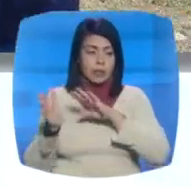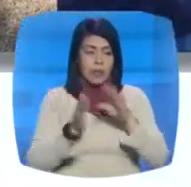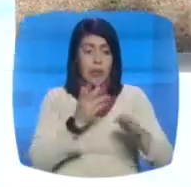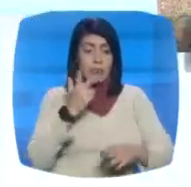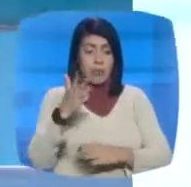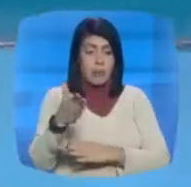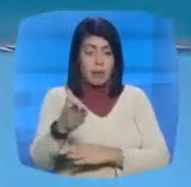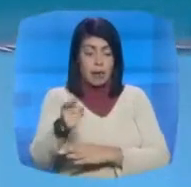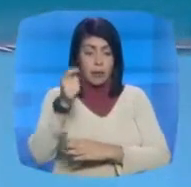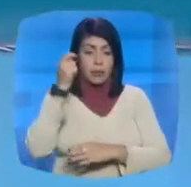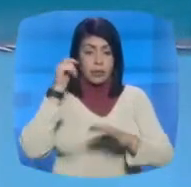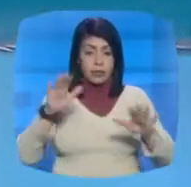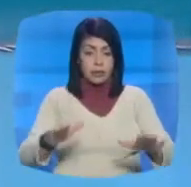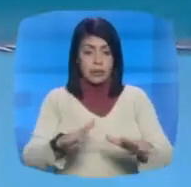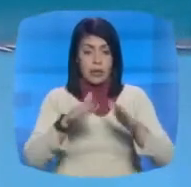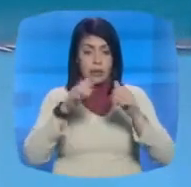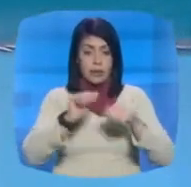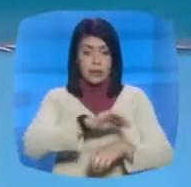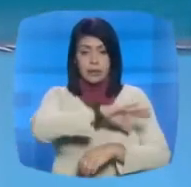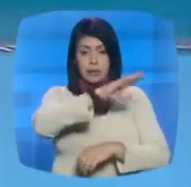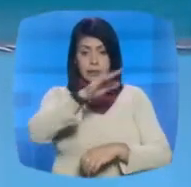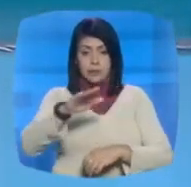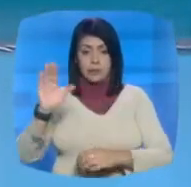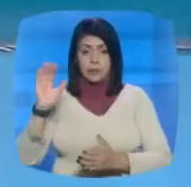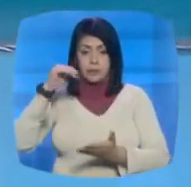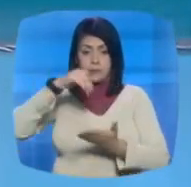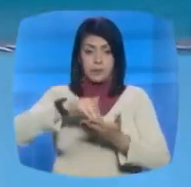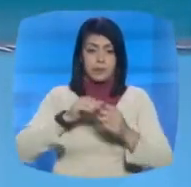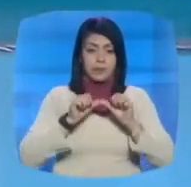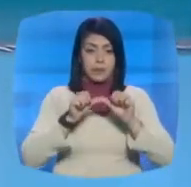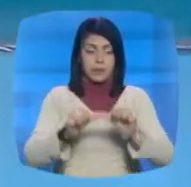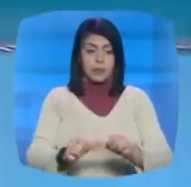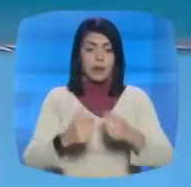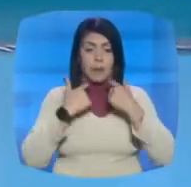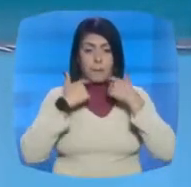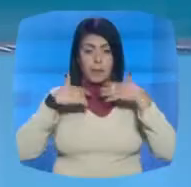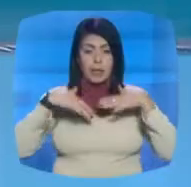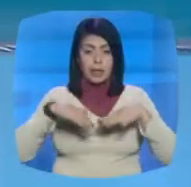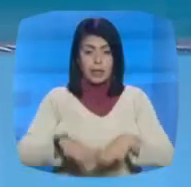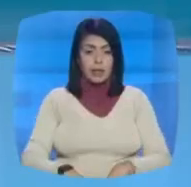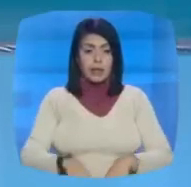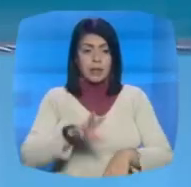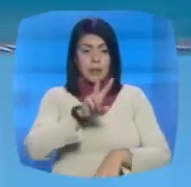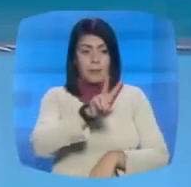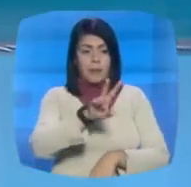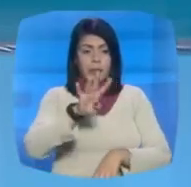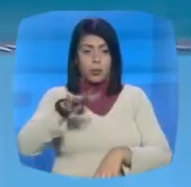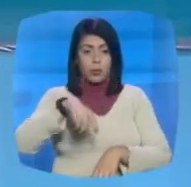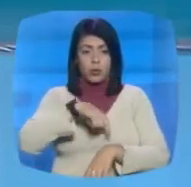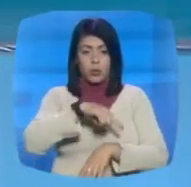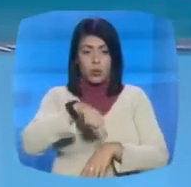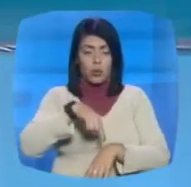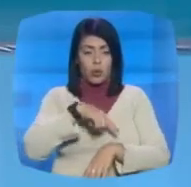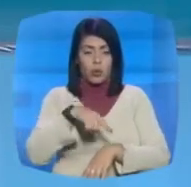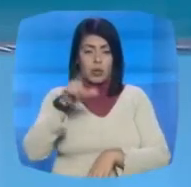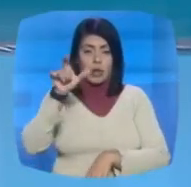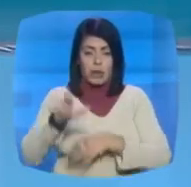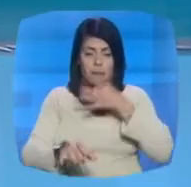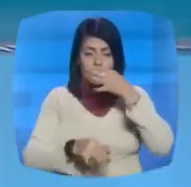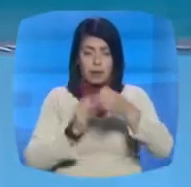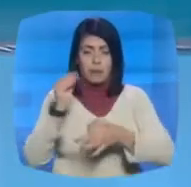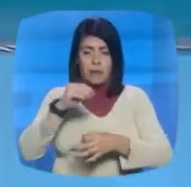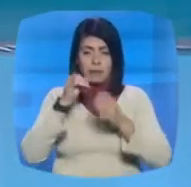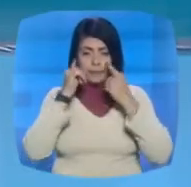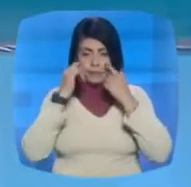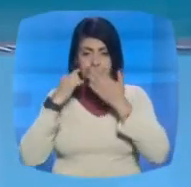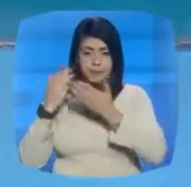Y tres pescadores fueron rescatados en costas aragüeñas luego de permanecer perdidos en alta mar por más de 24 horas. Edgardo Navas nos cuenta